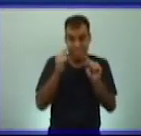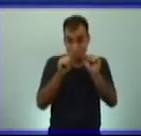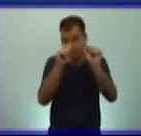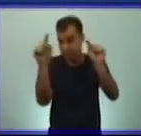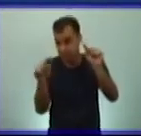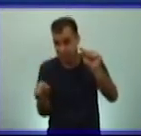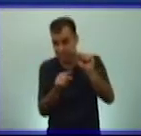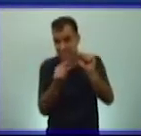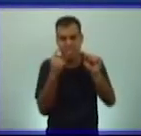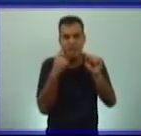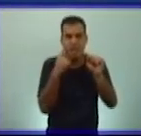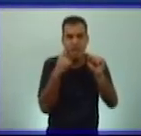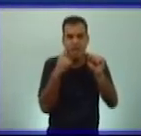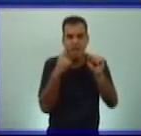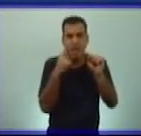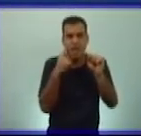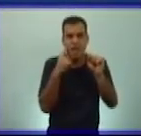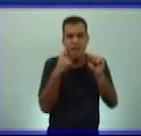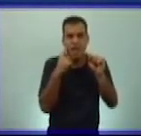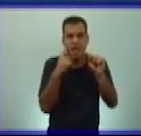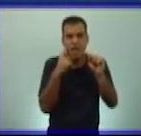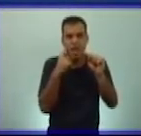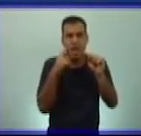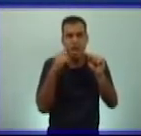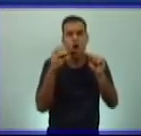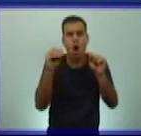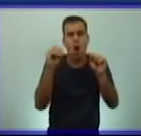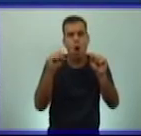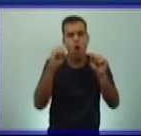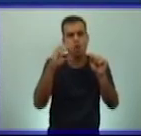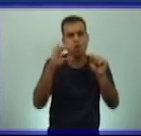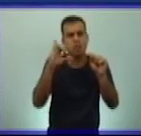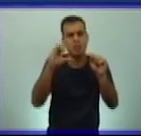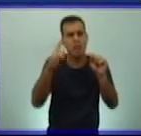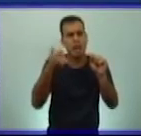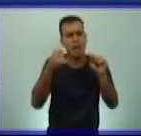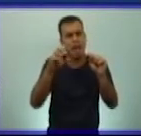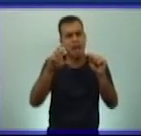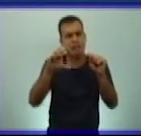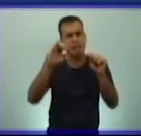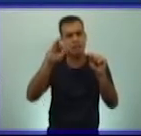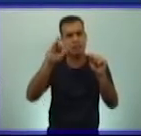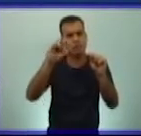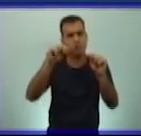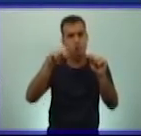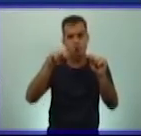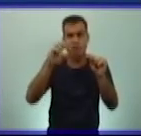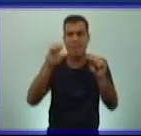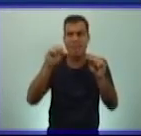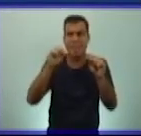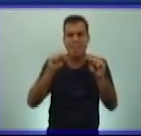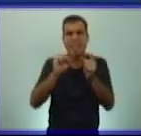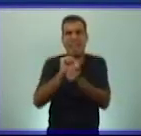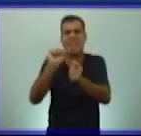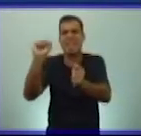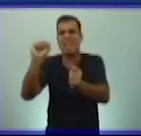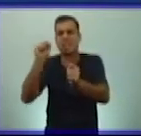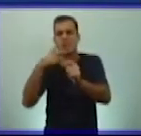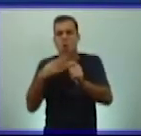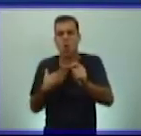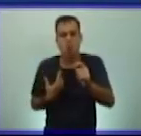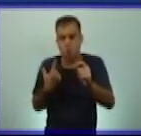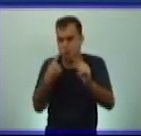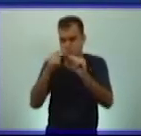oscilaciones libres o más tarde la vamos a clasificar también como forzadas? En pantalla les